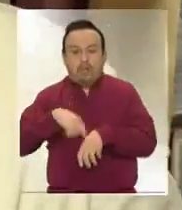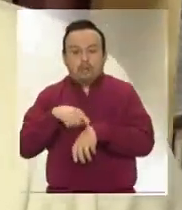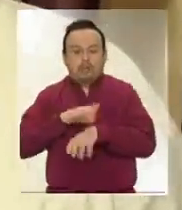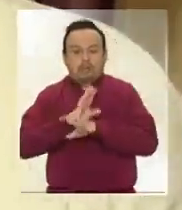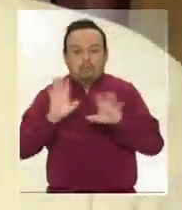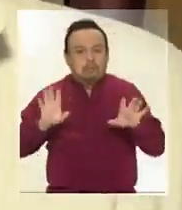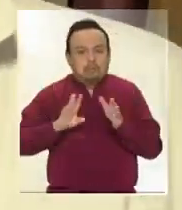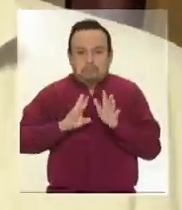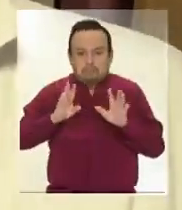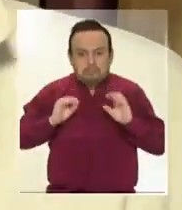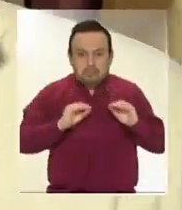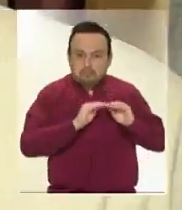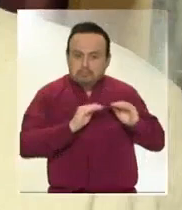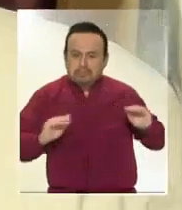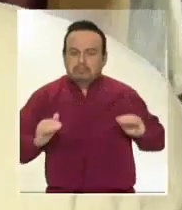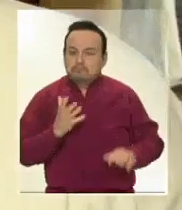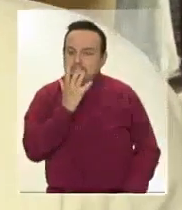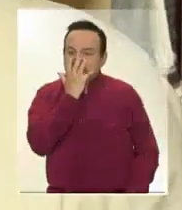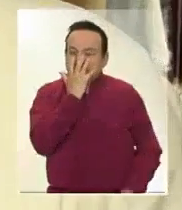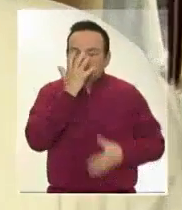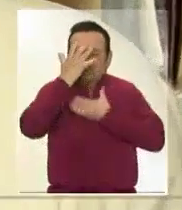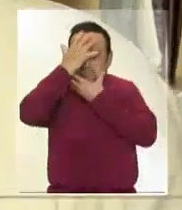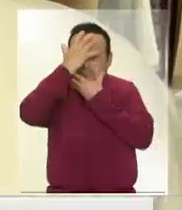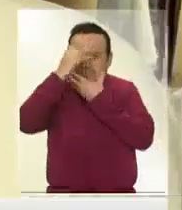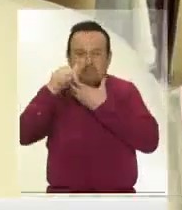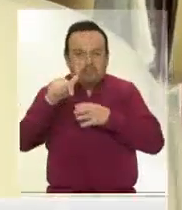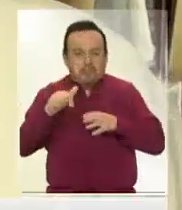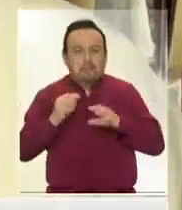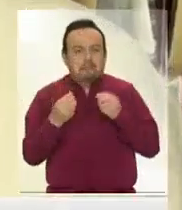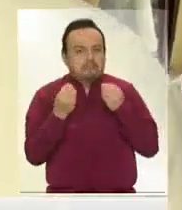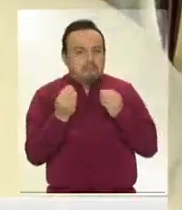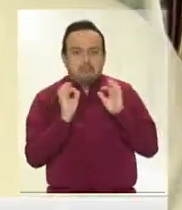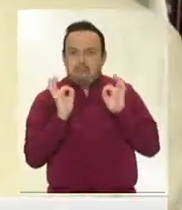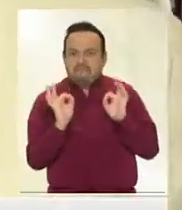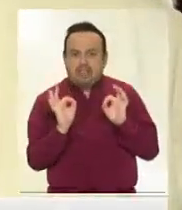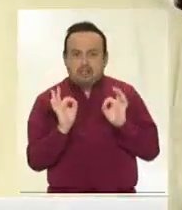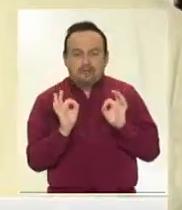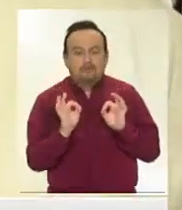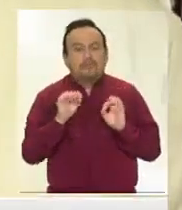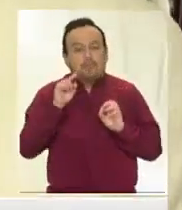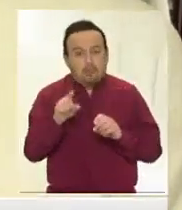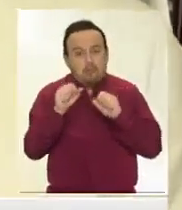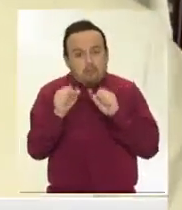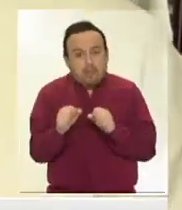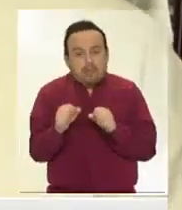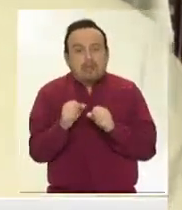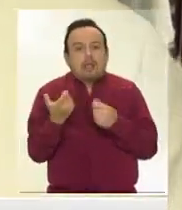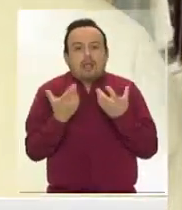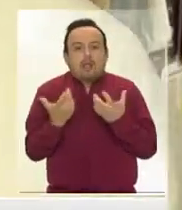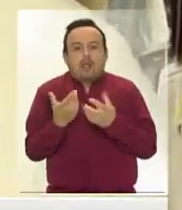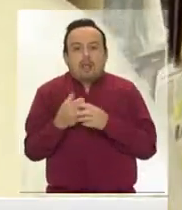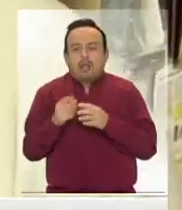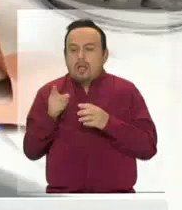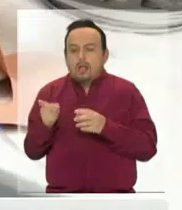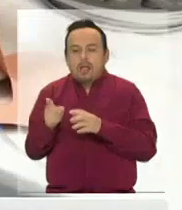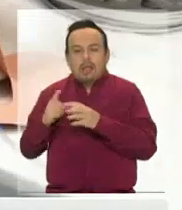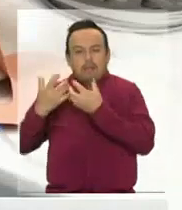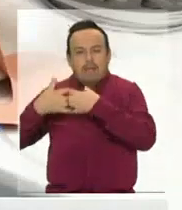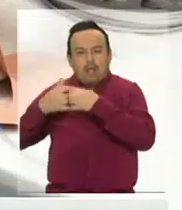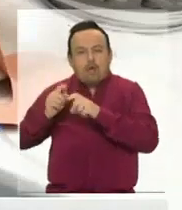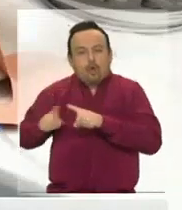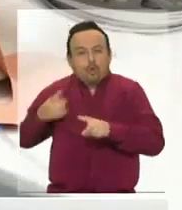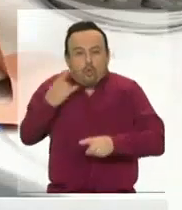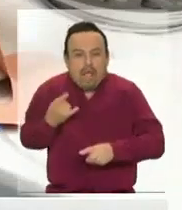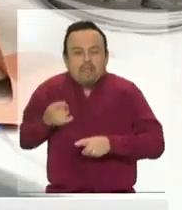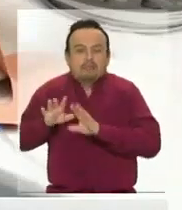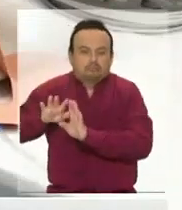y por el momento está respirando perfectamente bien con este material. Entonces puede ser una manera de ahorrar en tubos. Otro